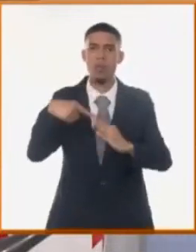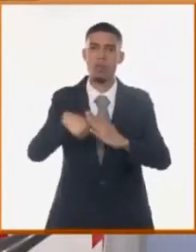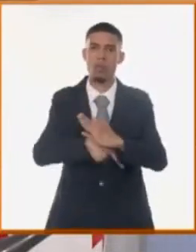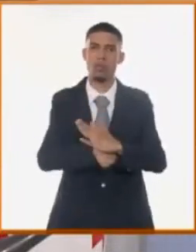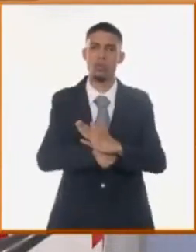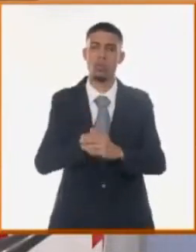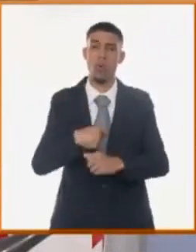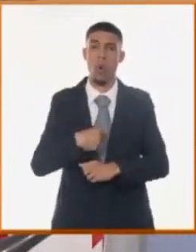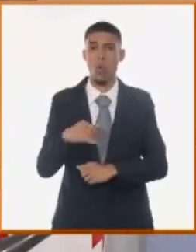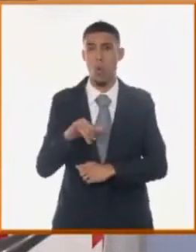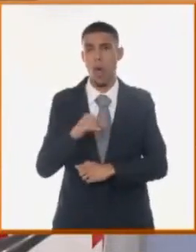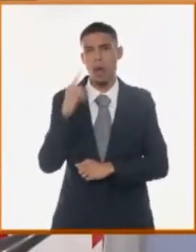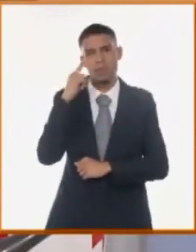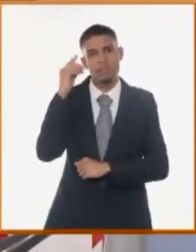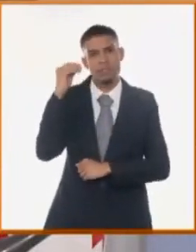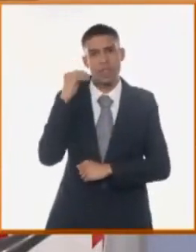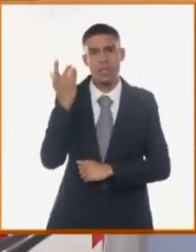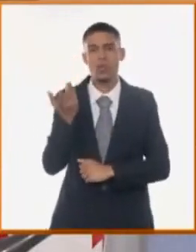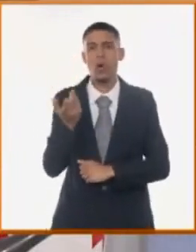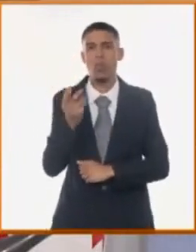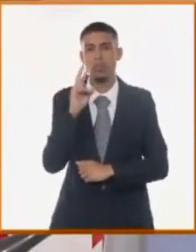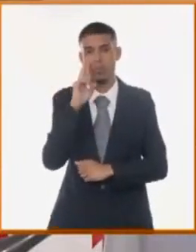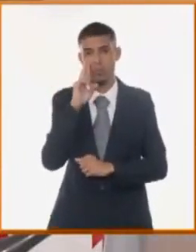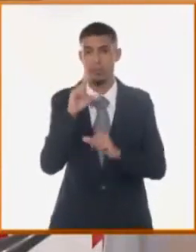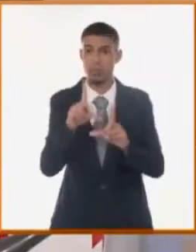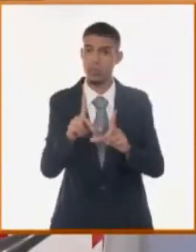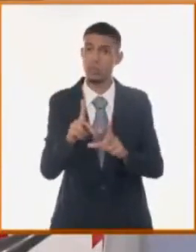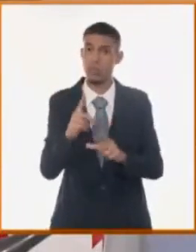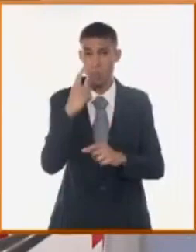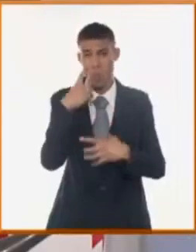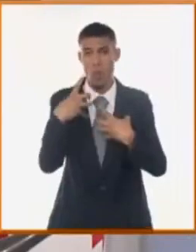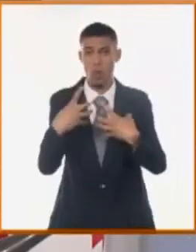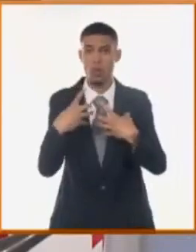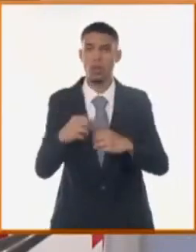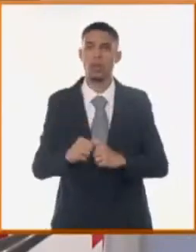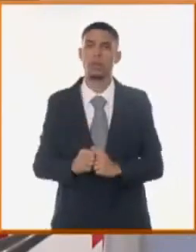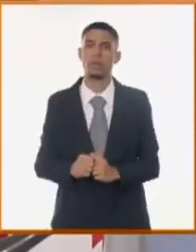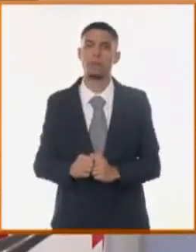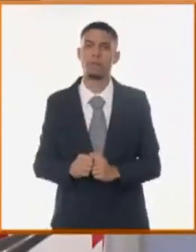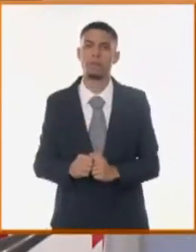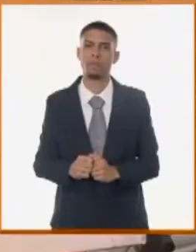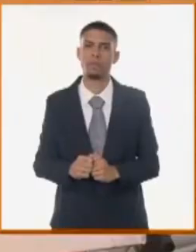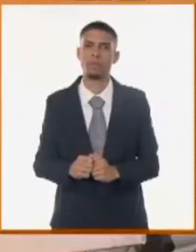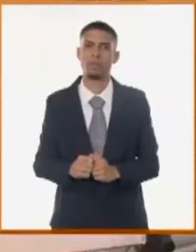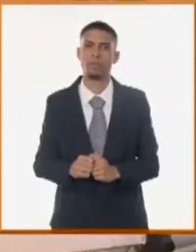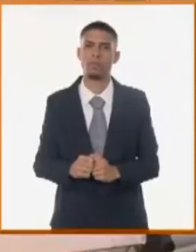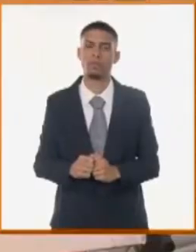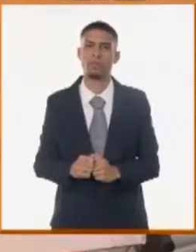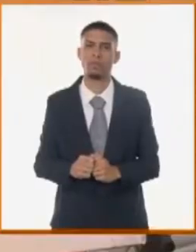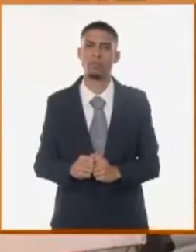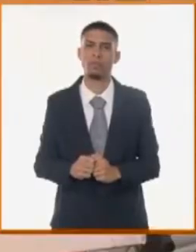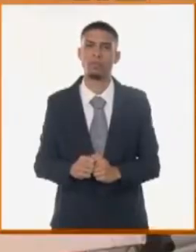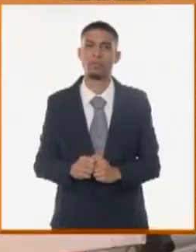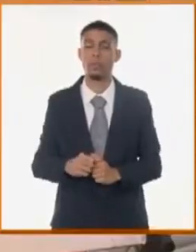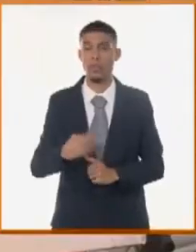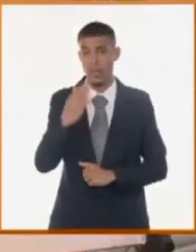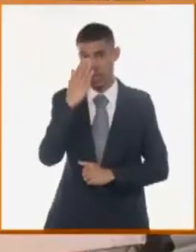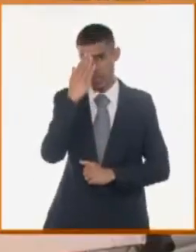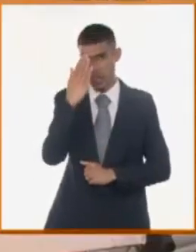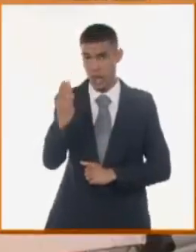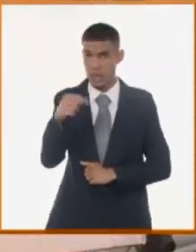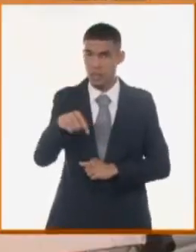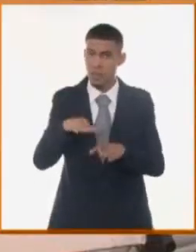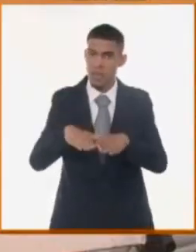importante también reconocer que, dadas las opiniones que pudimos tener por la presencia de ayer aquí en la